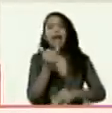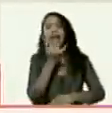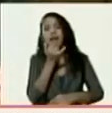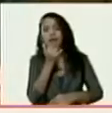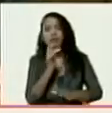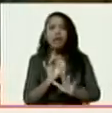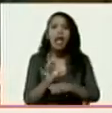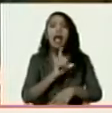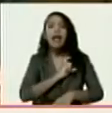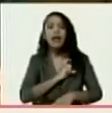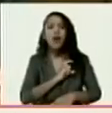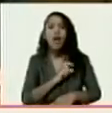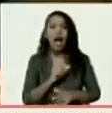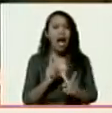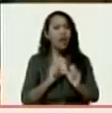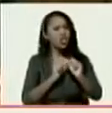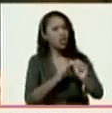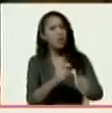Seguimos en enero y nadie me dijo nada.